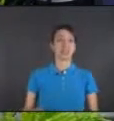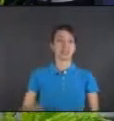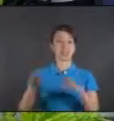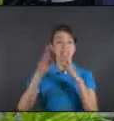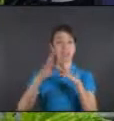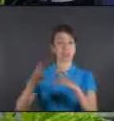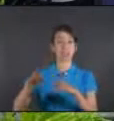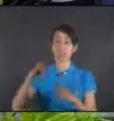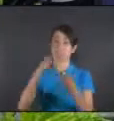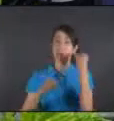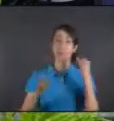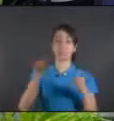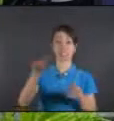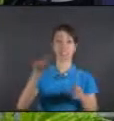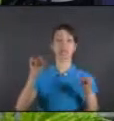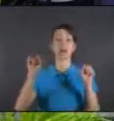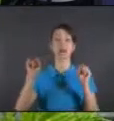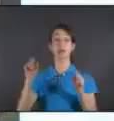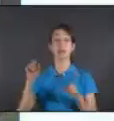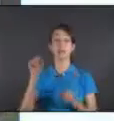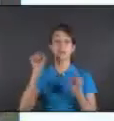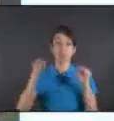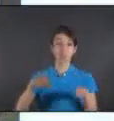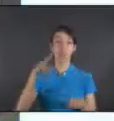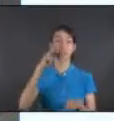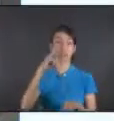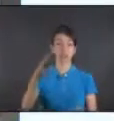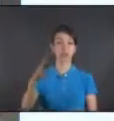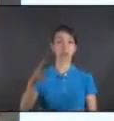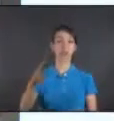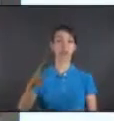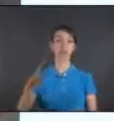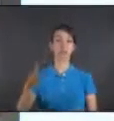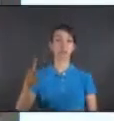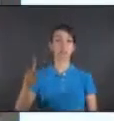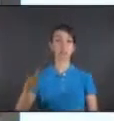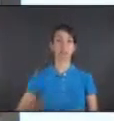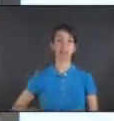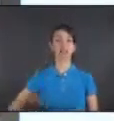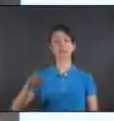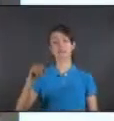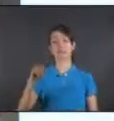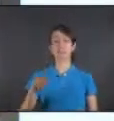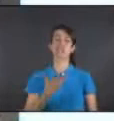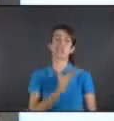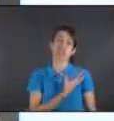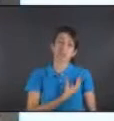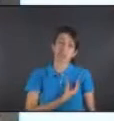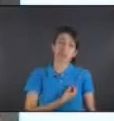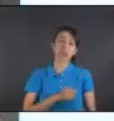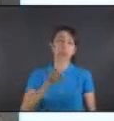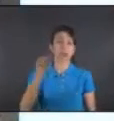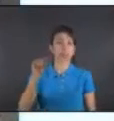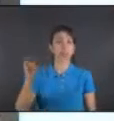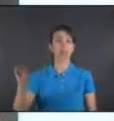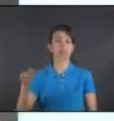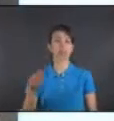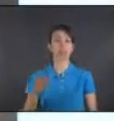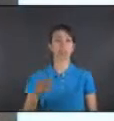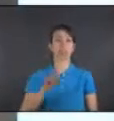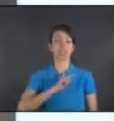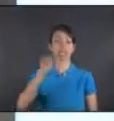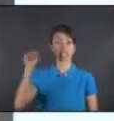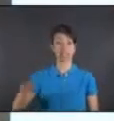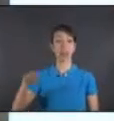le quiero decir que no importa su problema, Es un viento contrario solamente